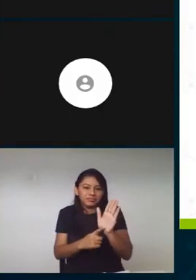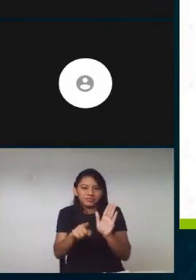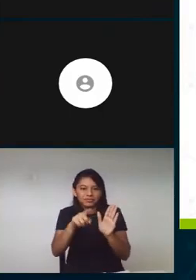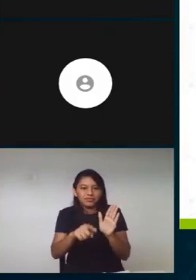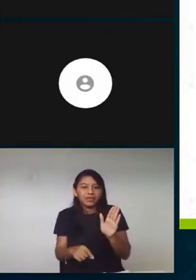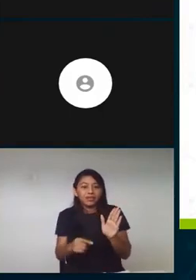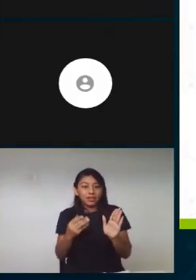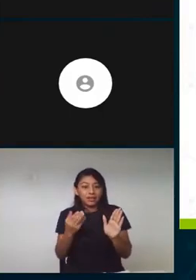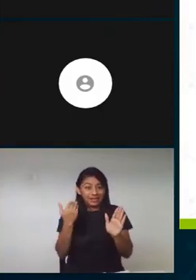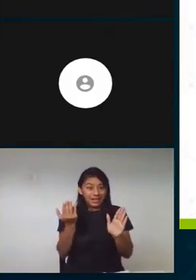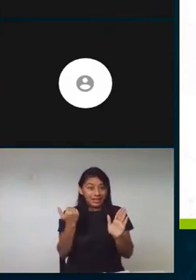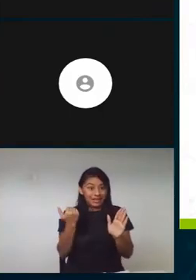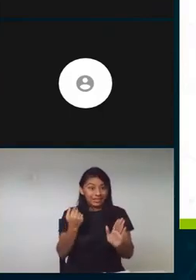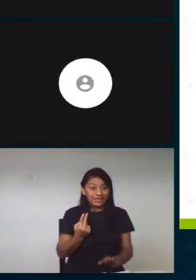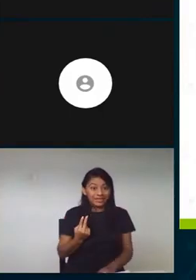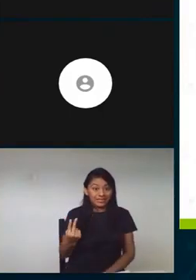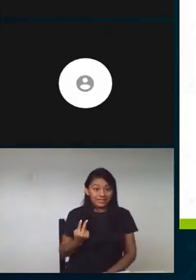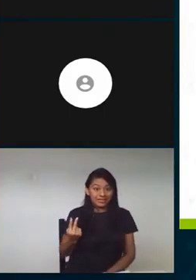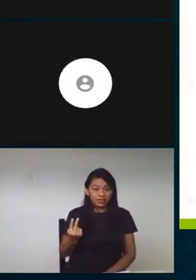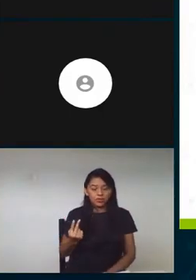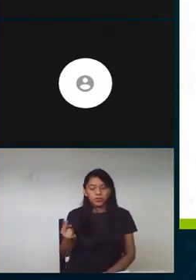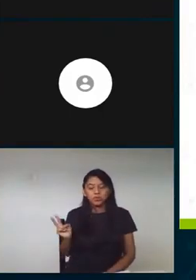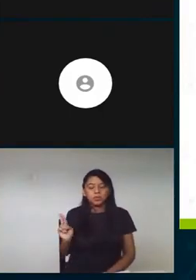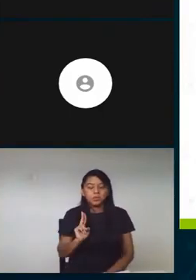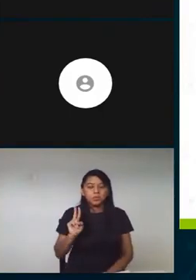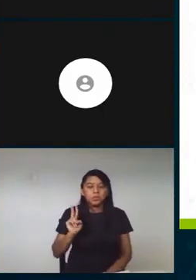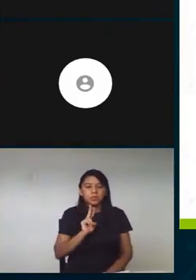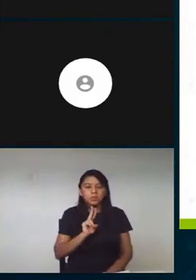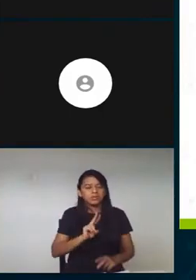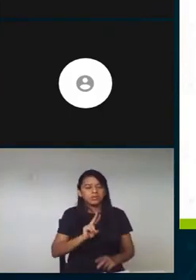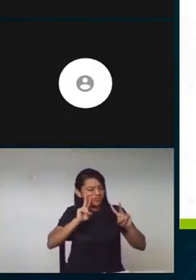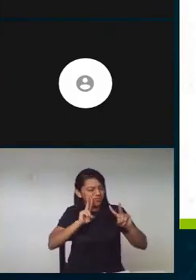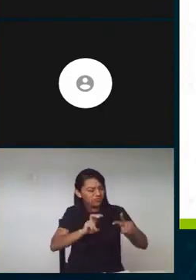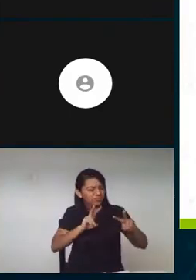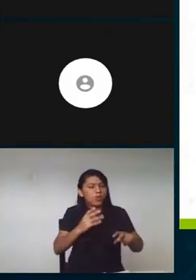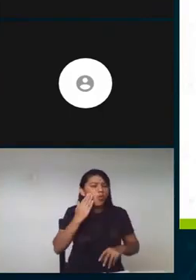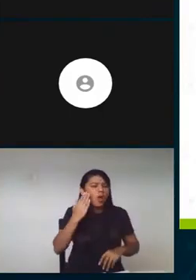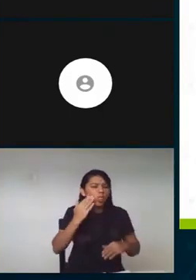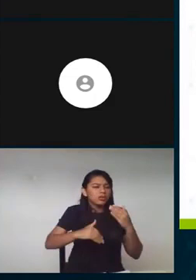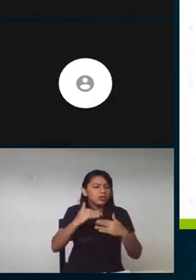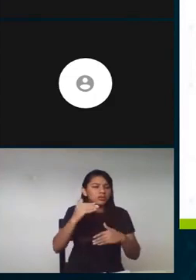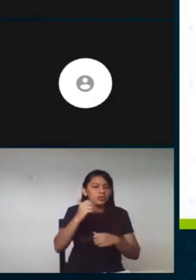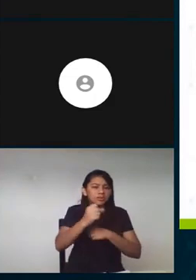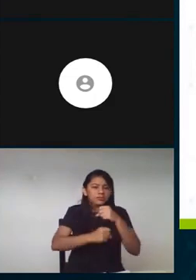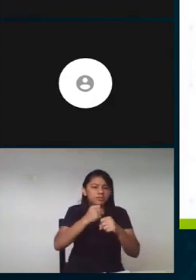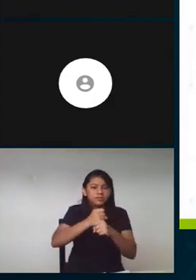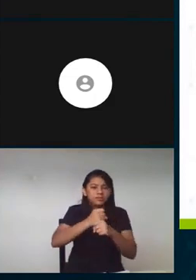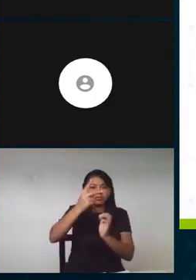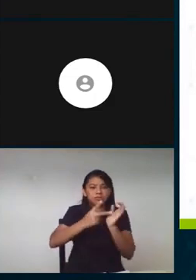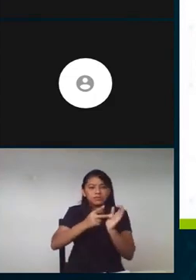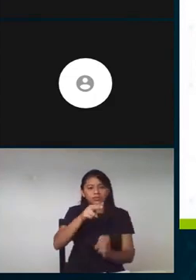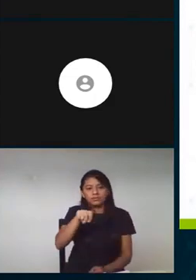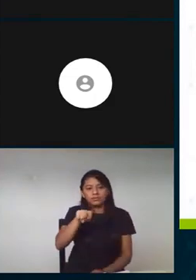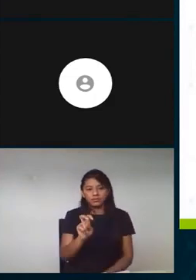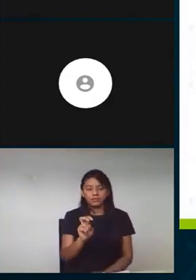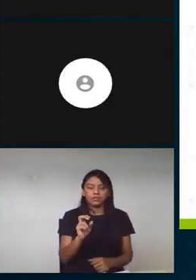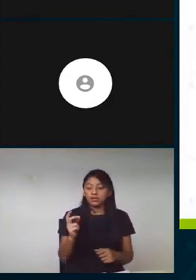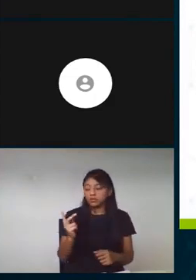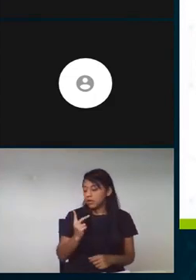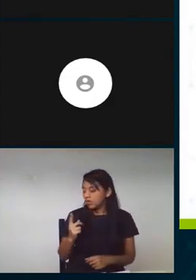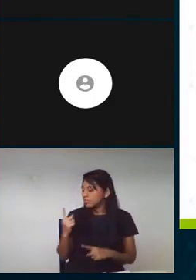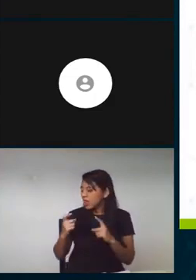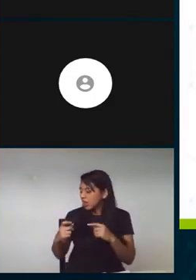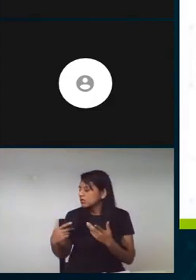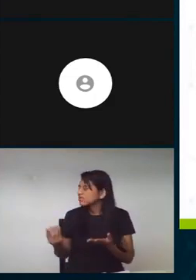esta investigación desde el año 2017. ¿Cierto? Empezamos a querer qué es lo que vamos a hacer, cuál es la